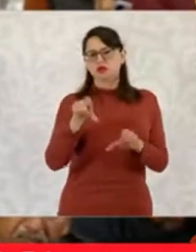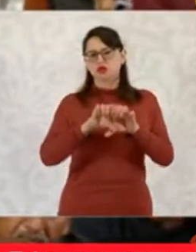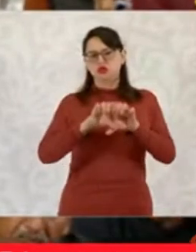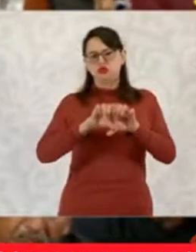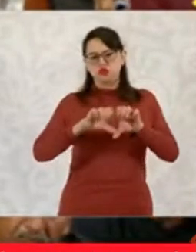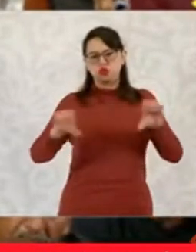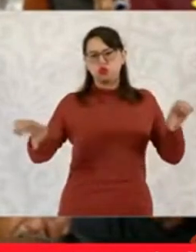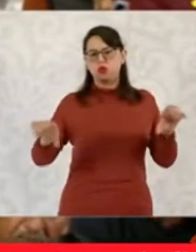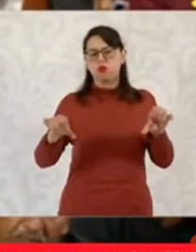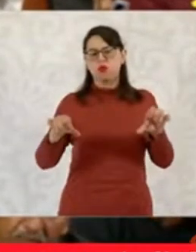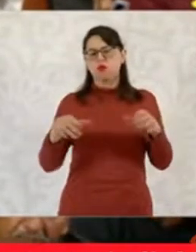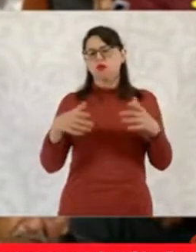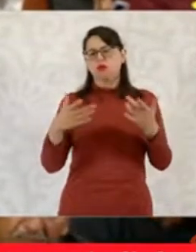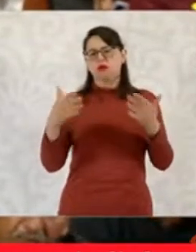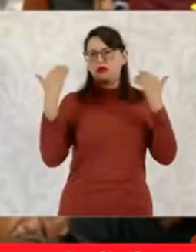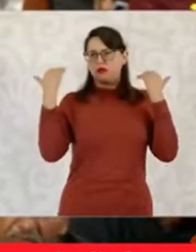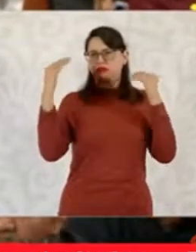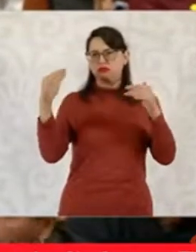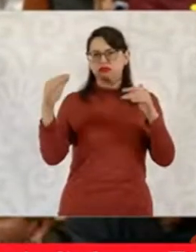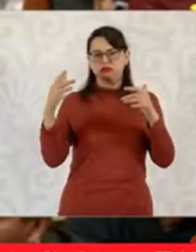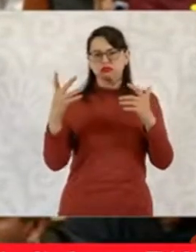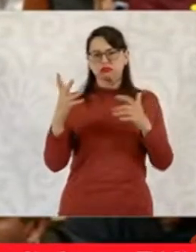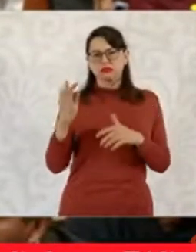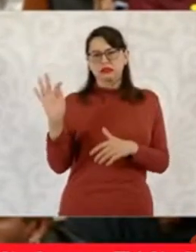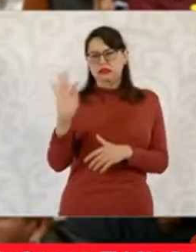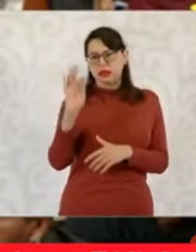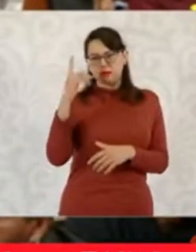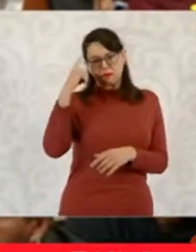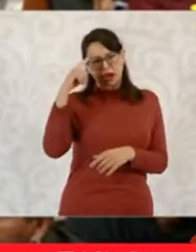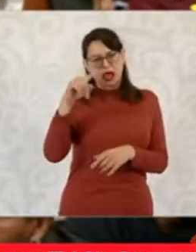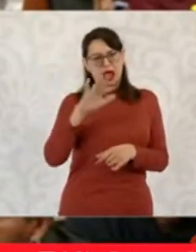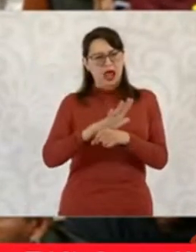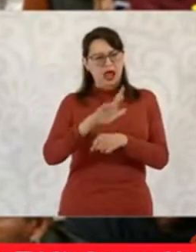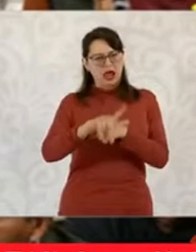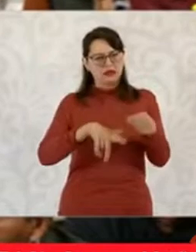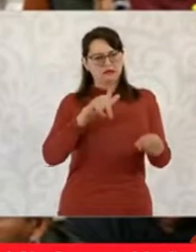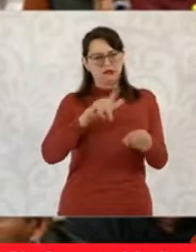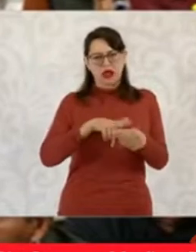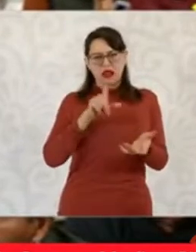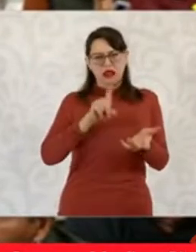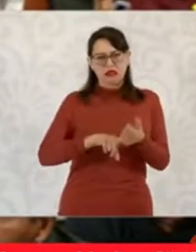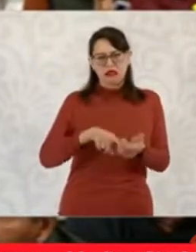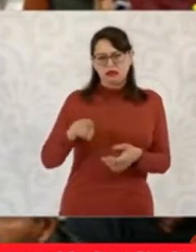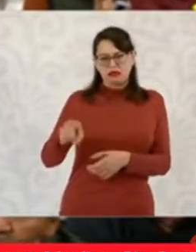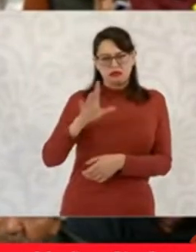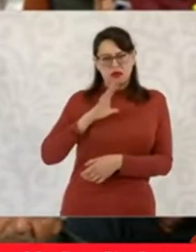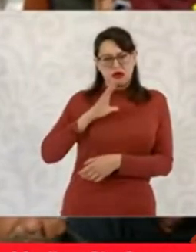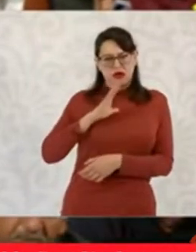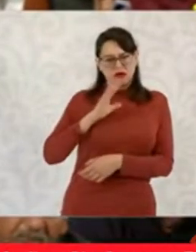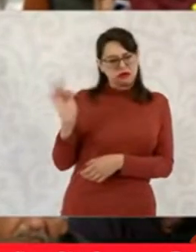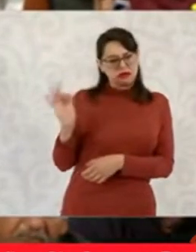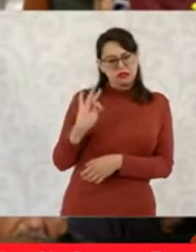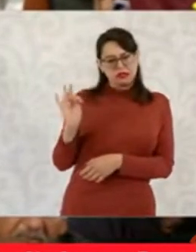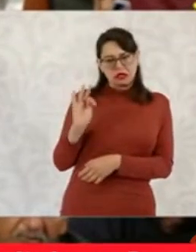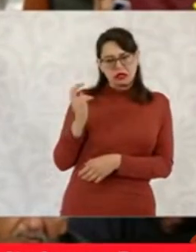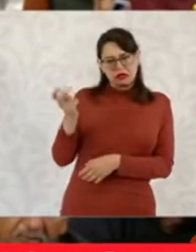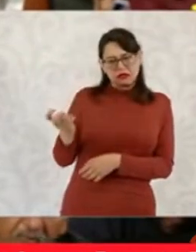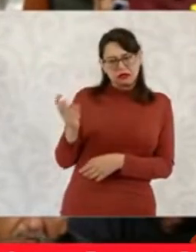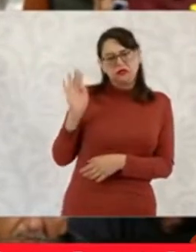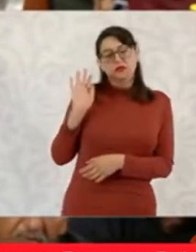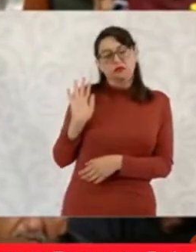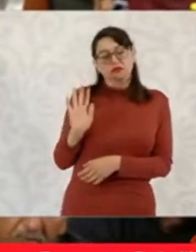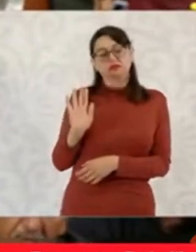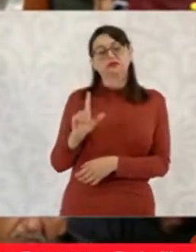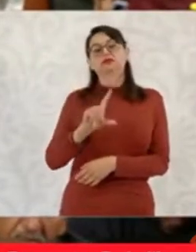lo que alcancé a ver. Algunos decían que era como tipo chiqueros o algo así, como para tener animales ahí. Eso es todo lo que se veía. Ya de